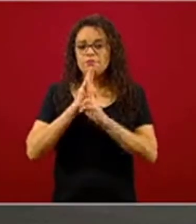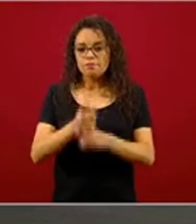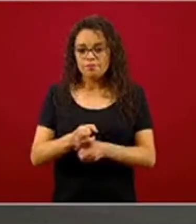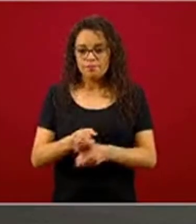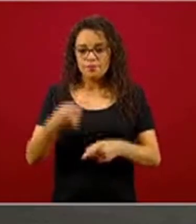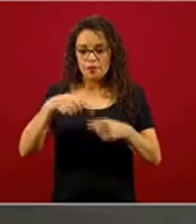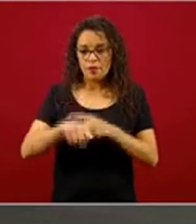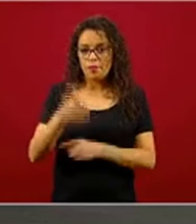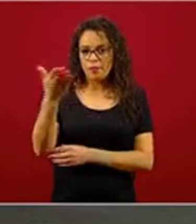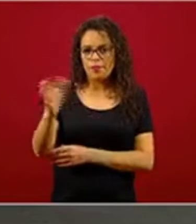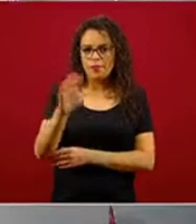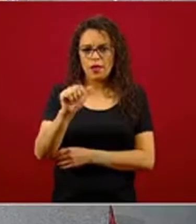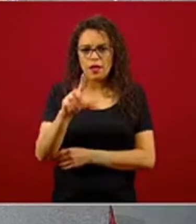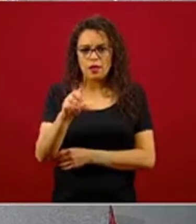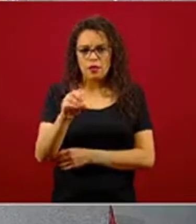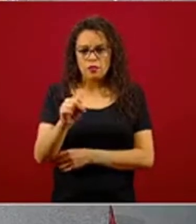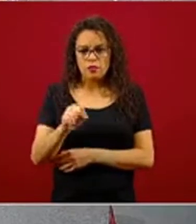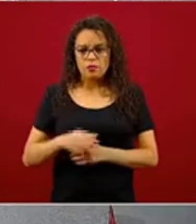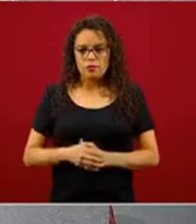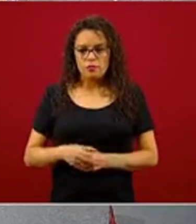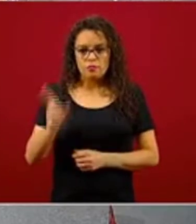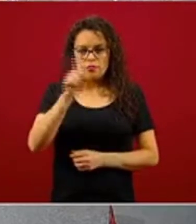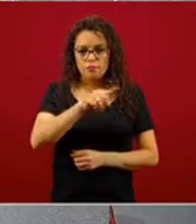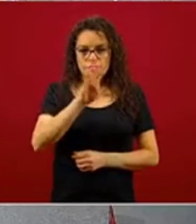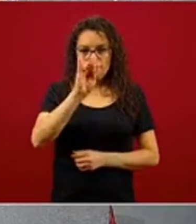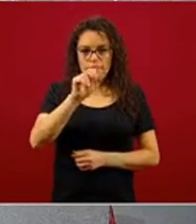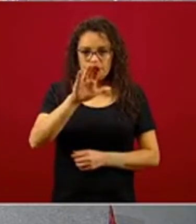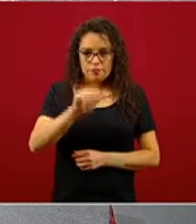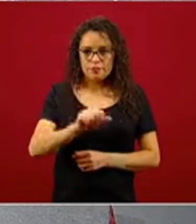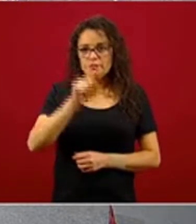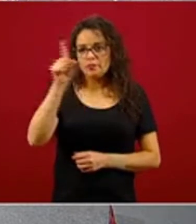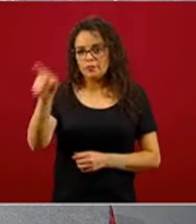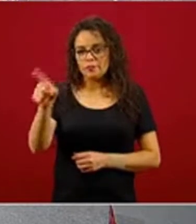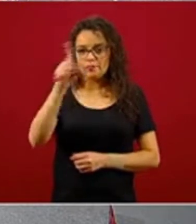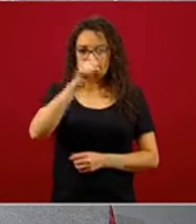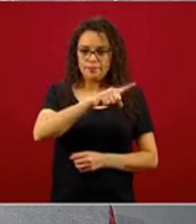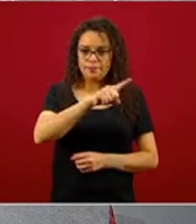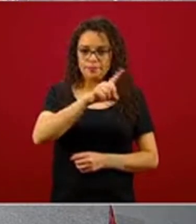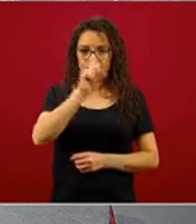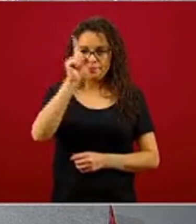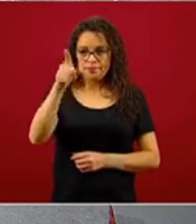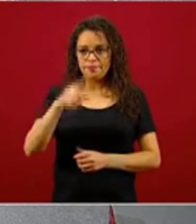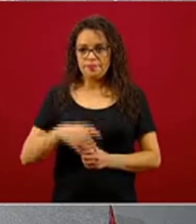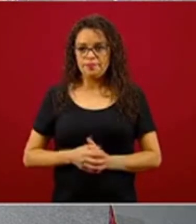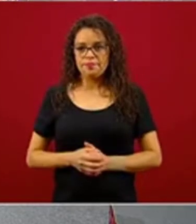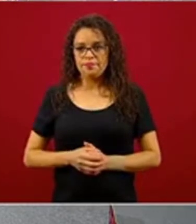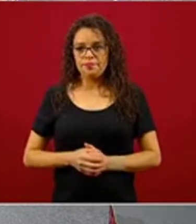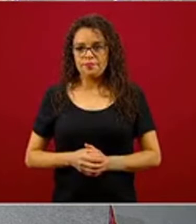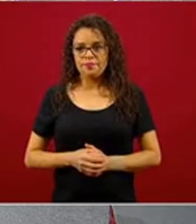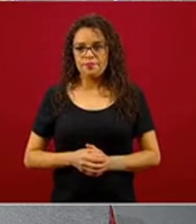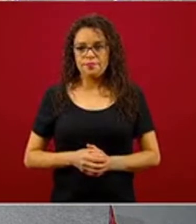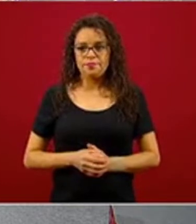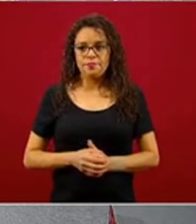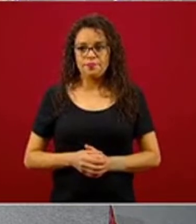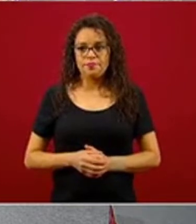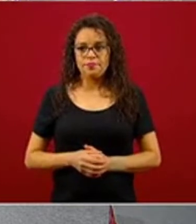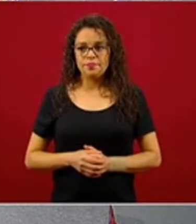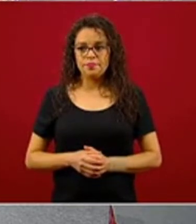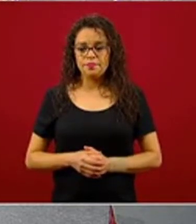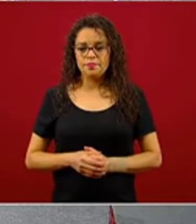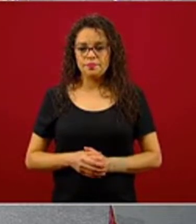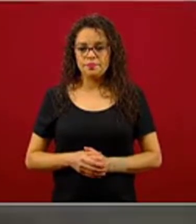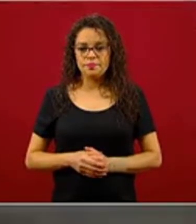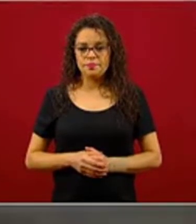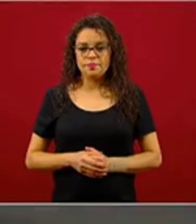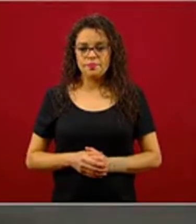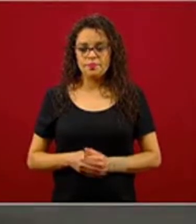Carlos, con Bianca, con usted por acá. Y nos vamos, Dulce Soto, y aquí nos vamos. Adelante. ¿Qué